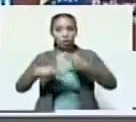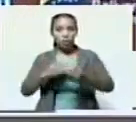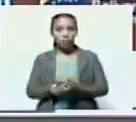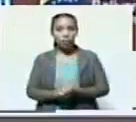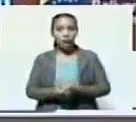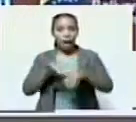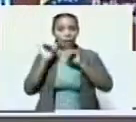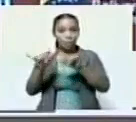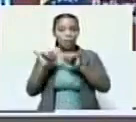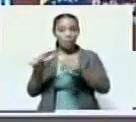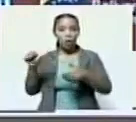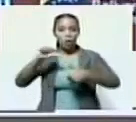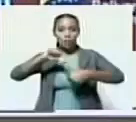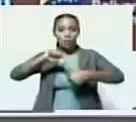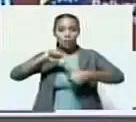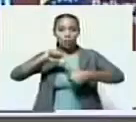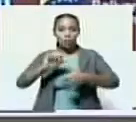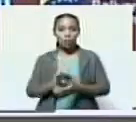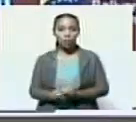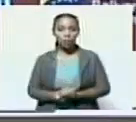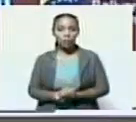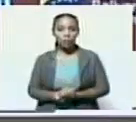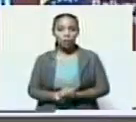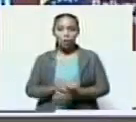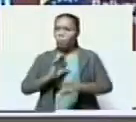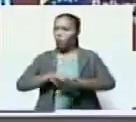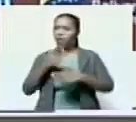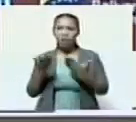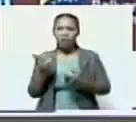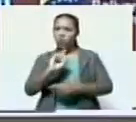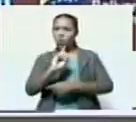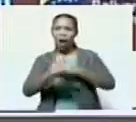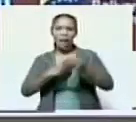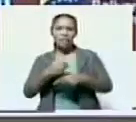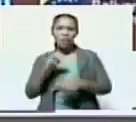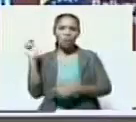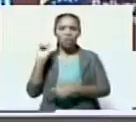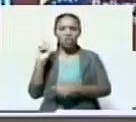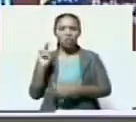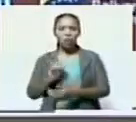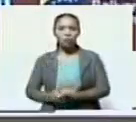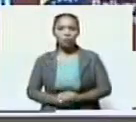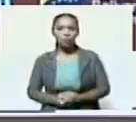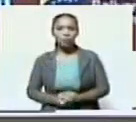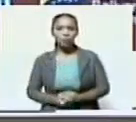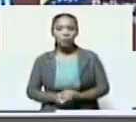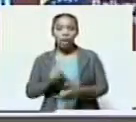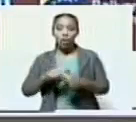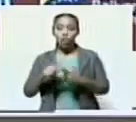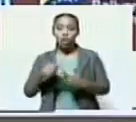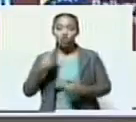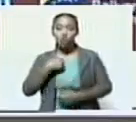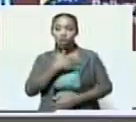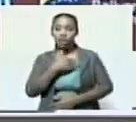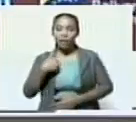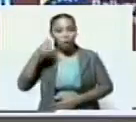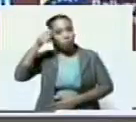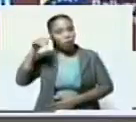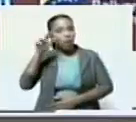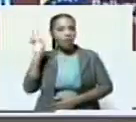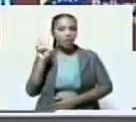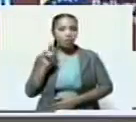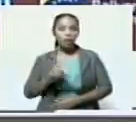aquí mismo en Centroamérica. ¿Por qué no hacerlo en Venezuela? Entonces yo quiero que el pueblo de